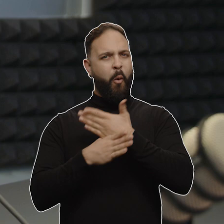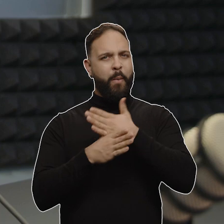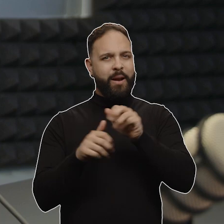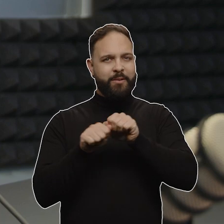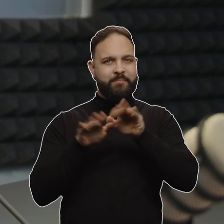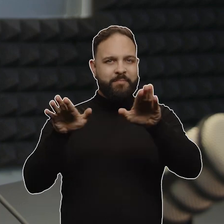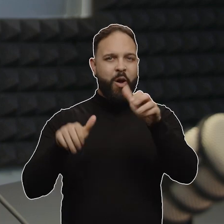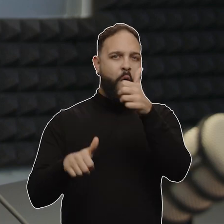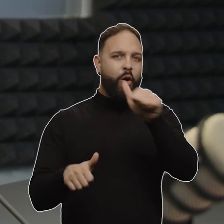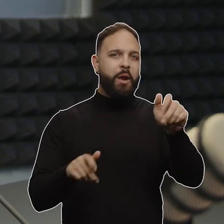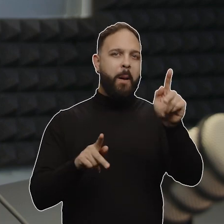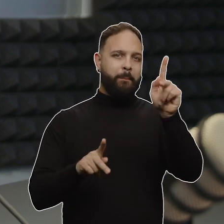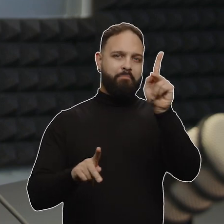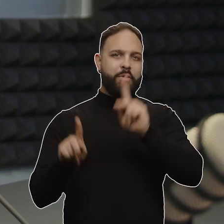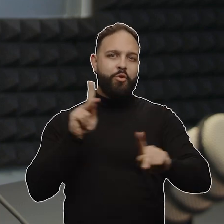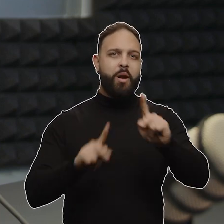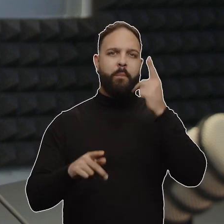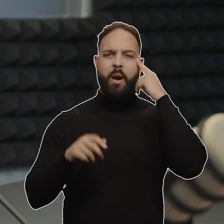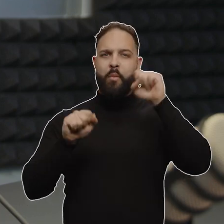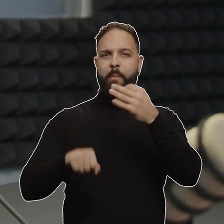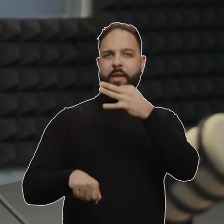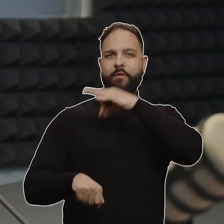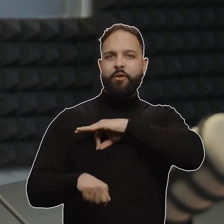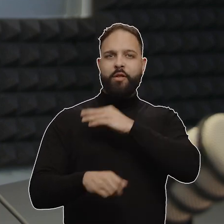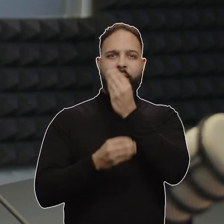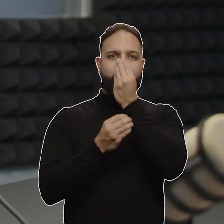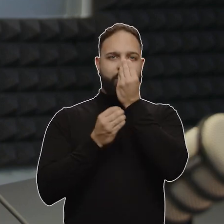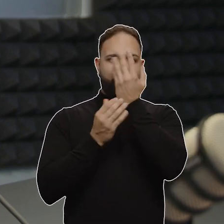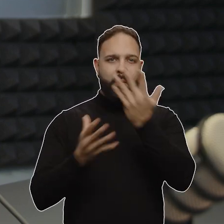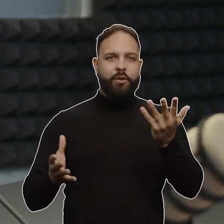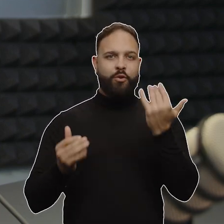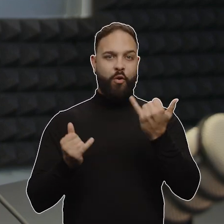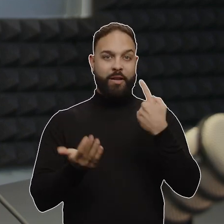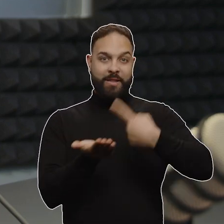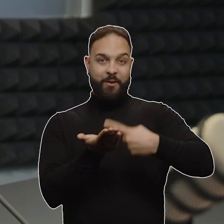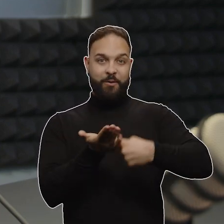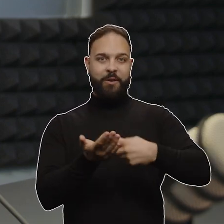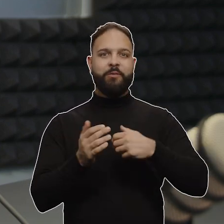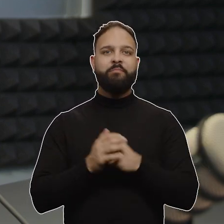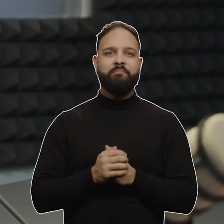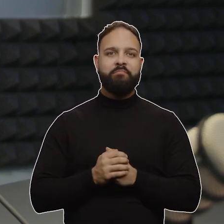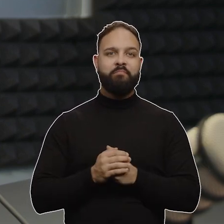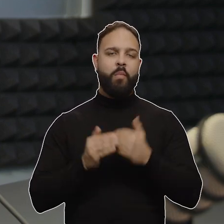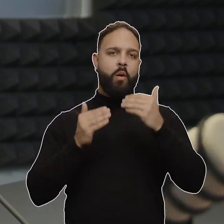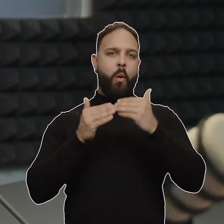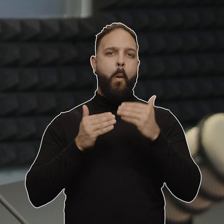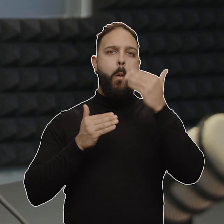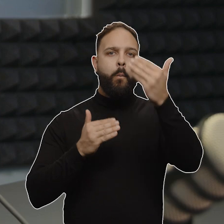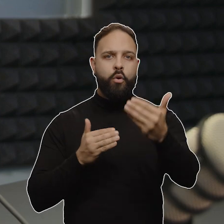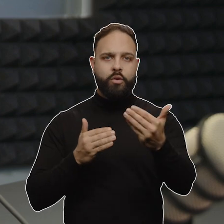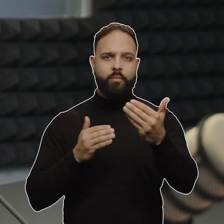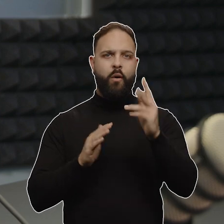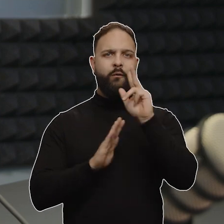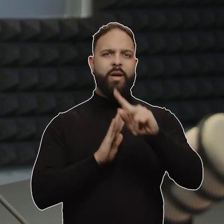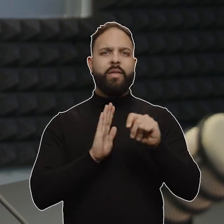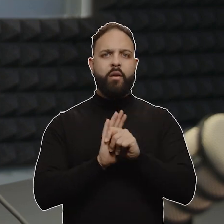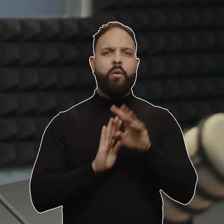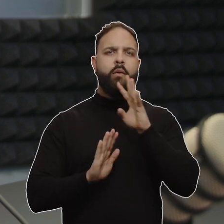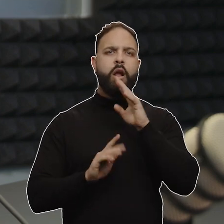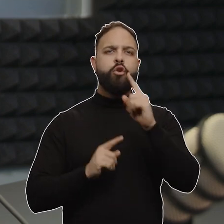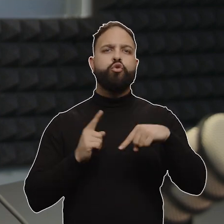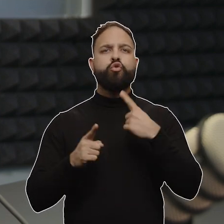exhortamos a que compartas este video con otras personas para que puedan beneficiarse de la información que hemos discutido. En nuestro